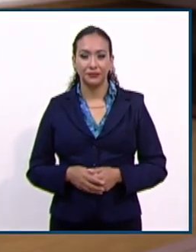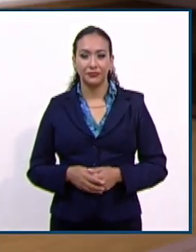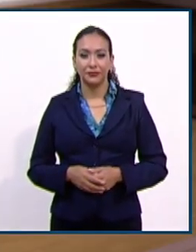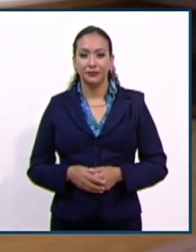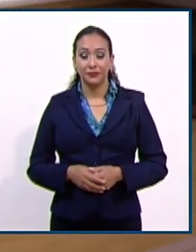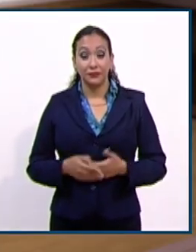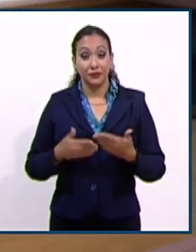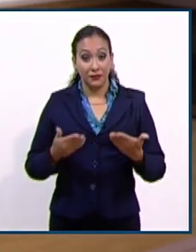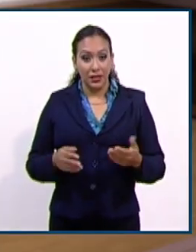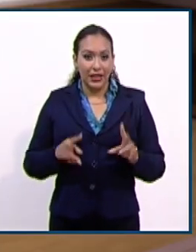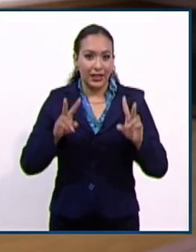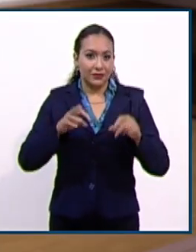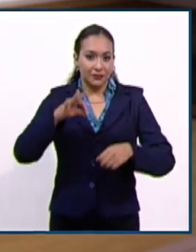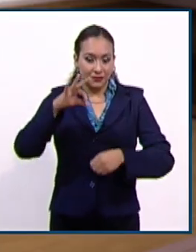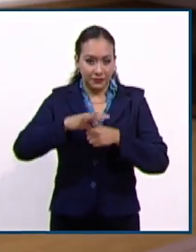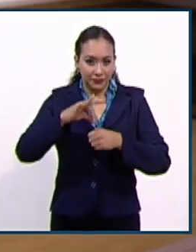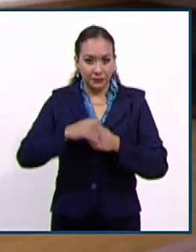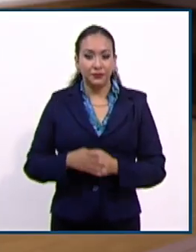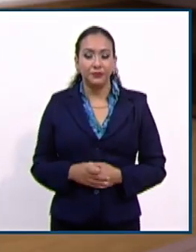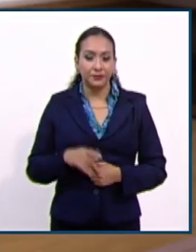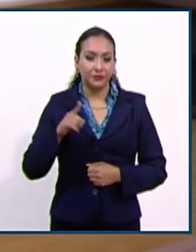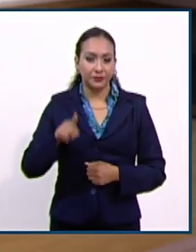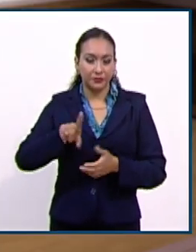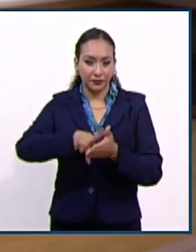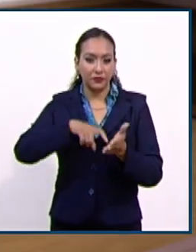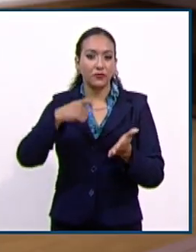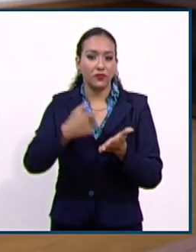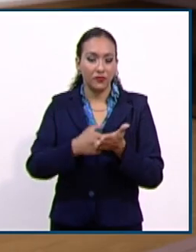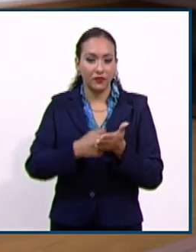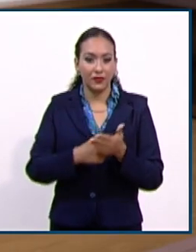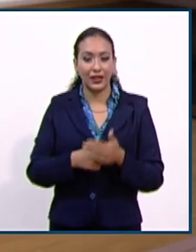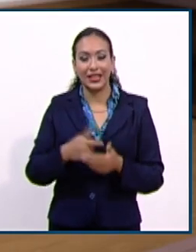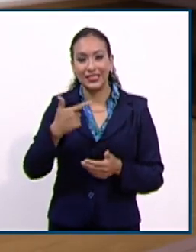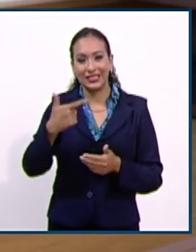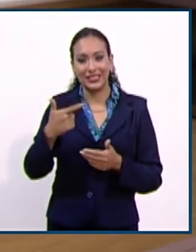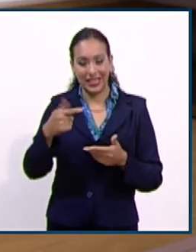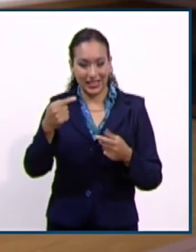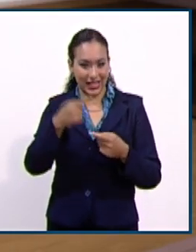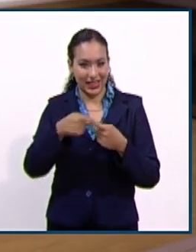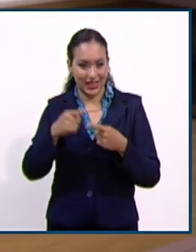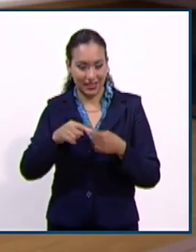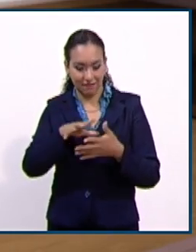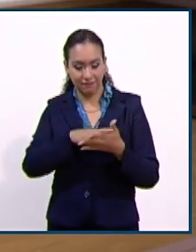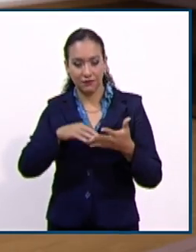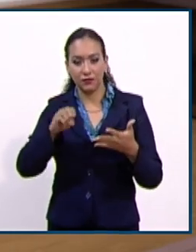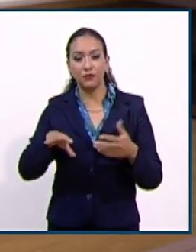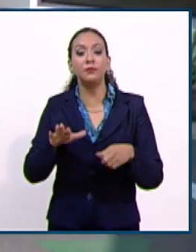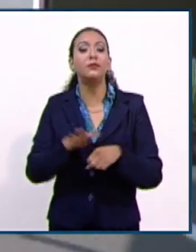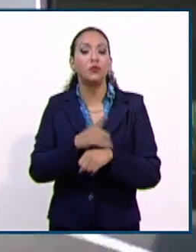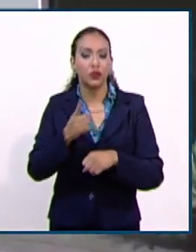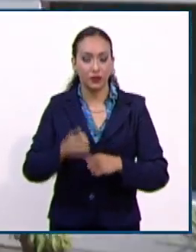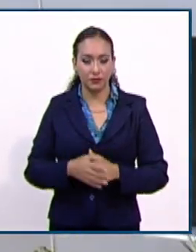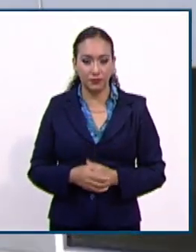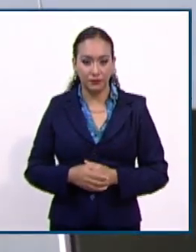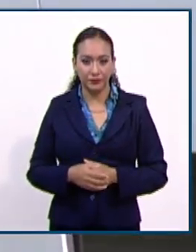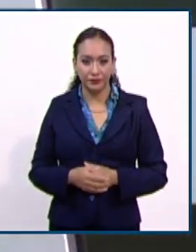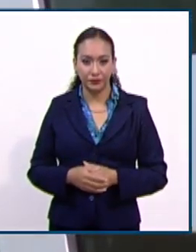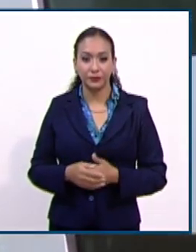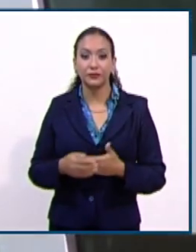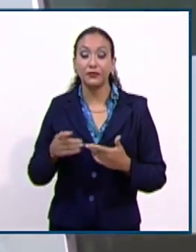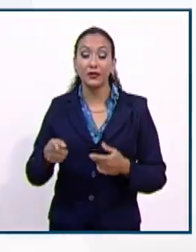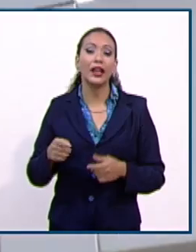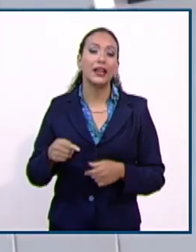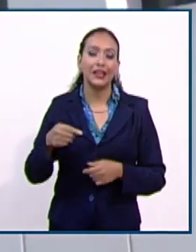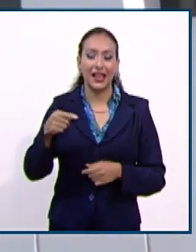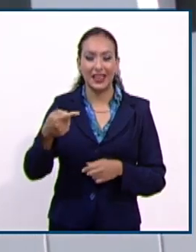Vamos a temas electorales. La Sala Regional Jalapa desechó 7 medios de impugnación interpuestos contra resoluciones del órgano interno de